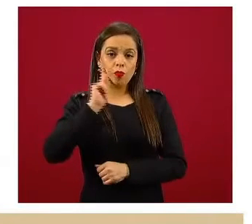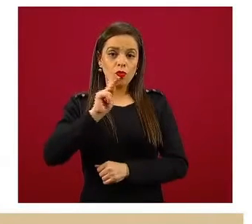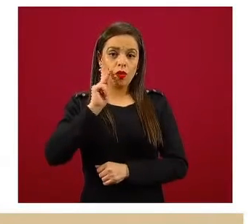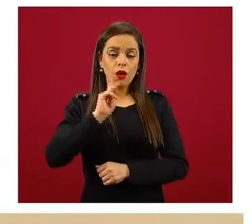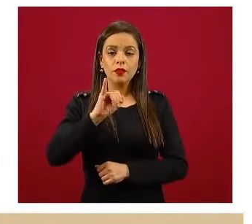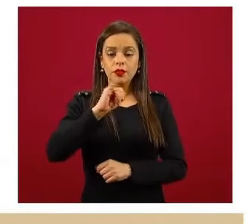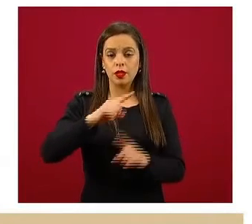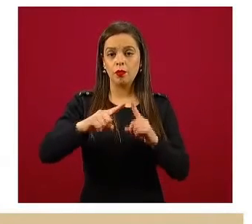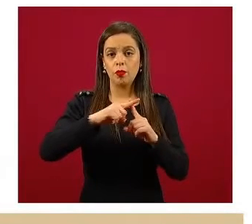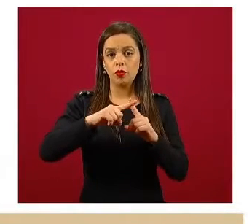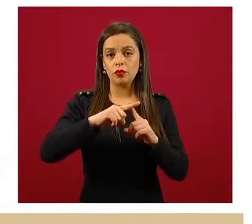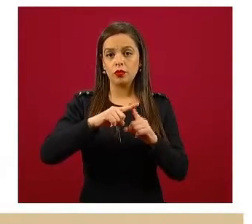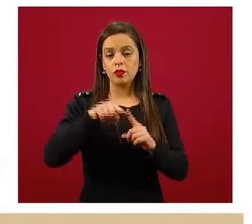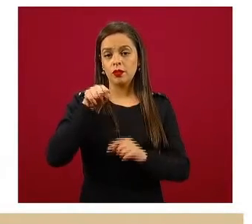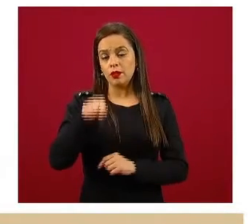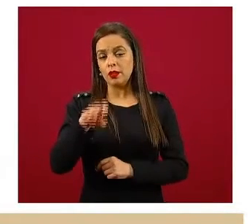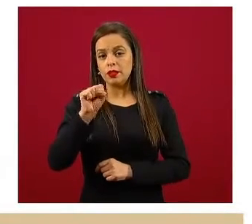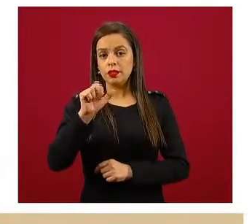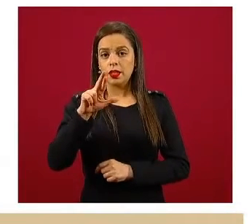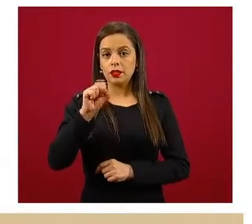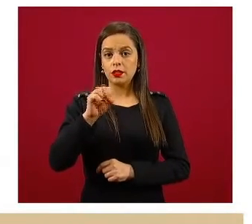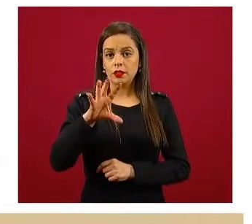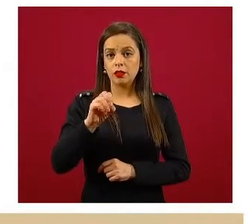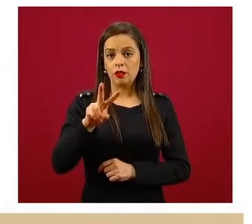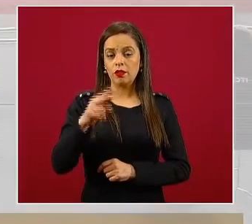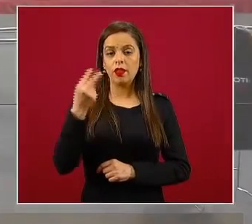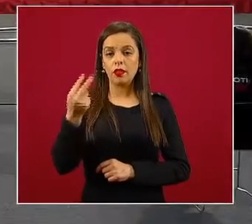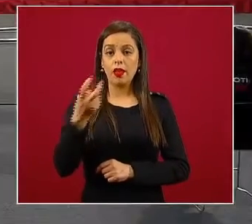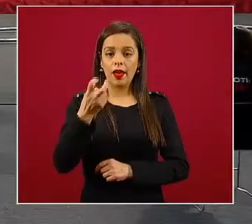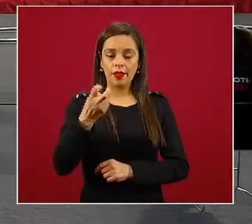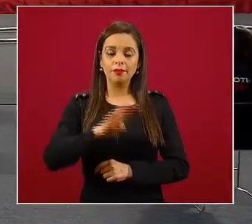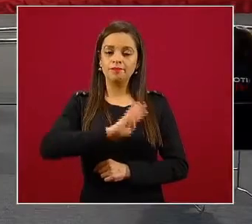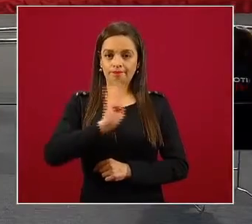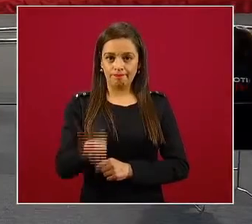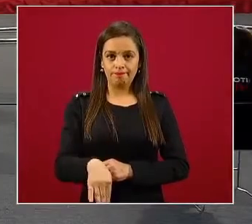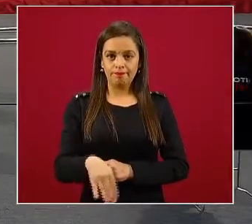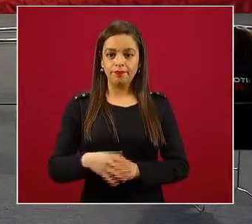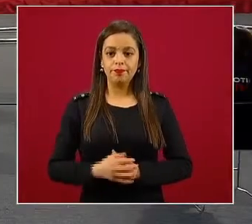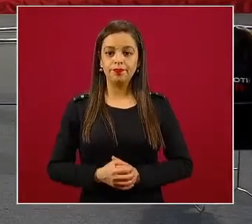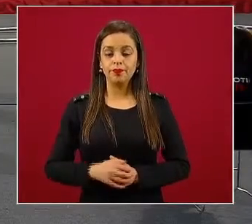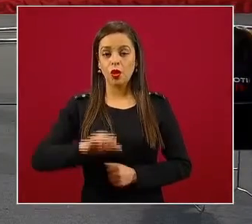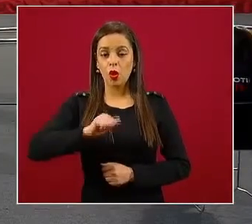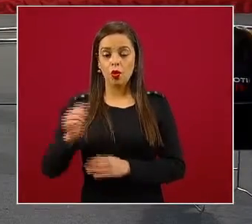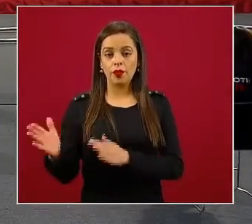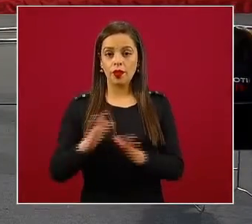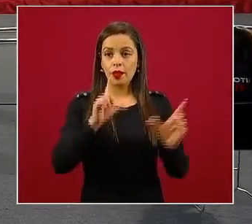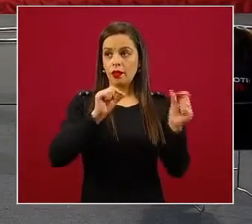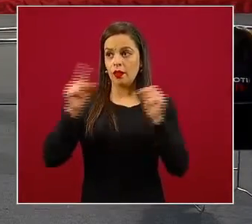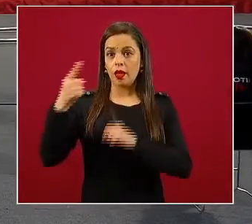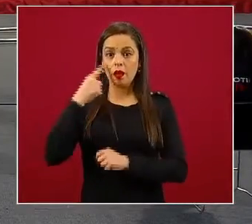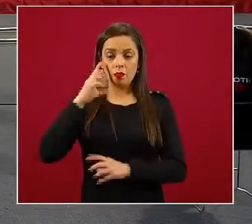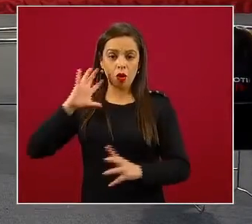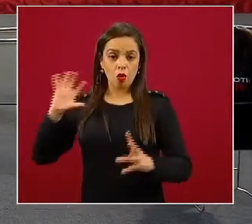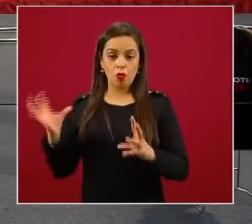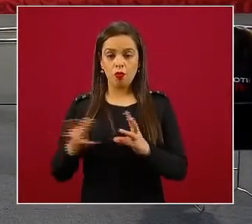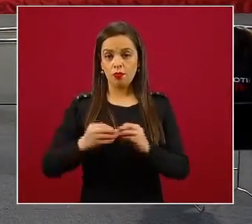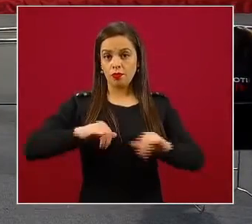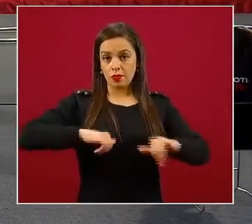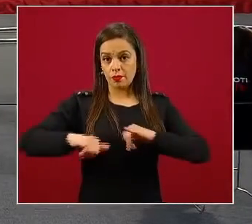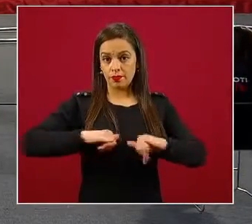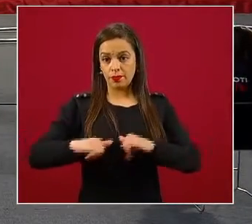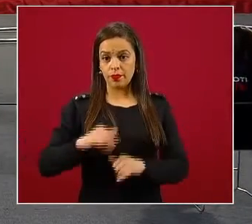resultado positivo a SARS-CoV-2. En la siguiente diapositiva veremos la distribución de la carga acumulada, estos